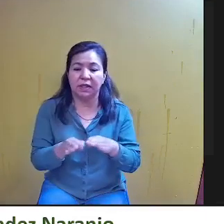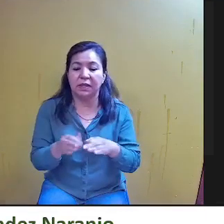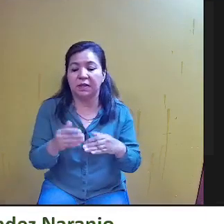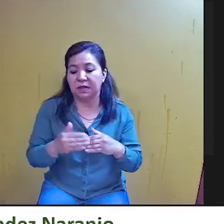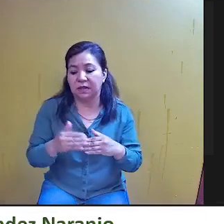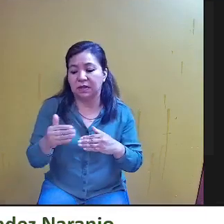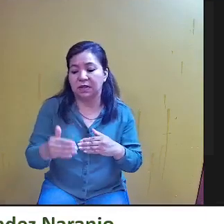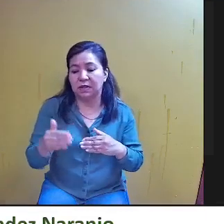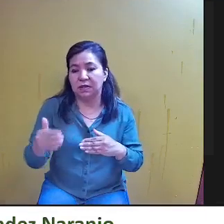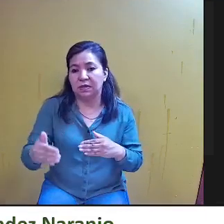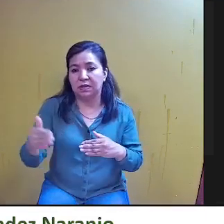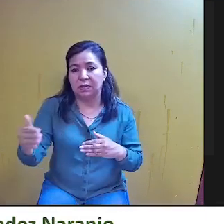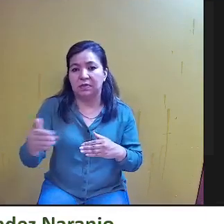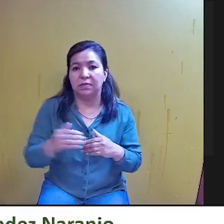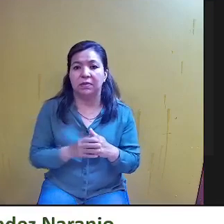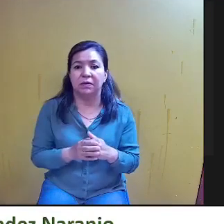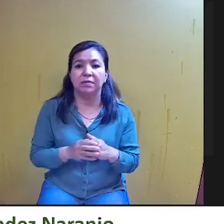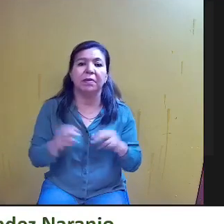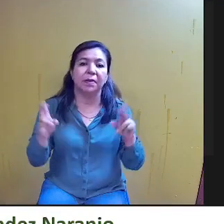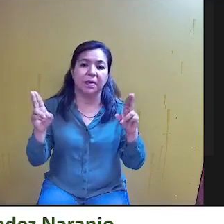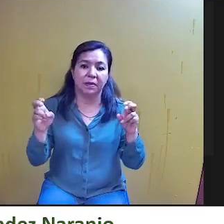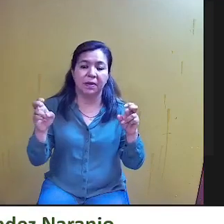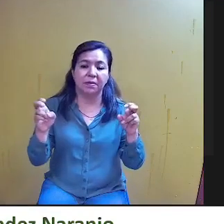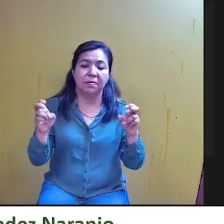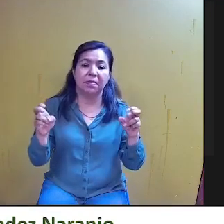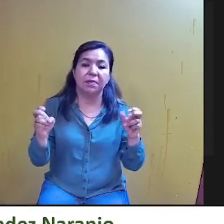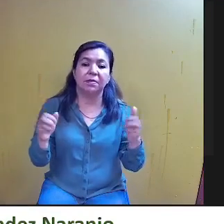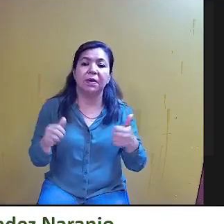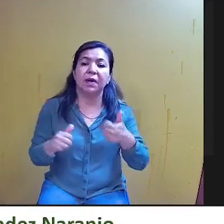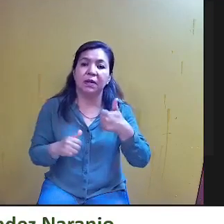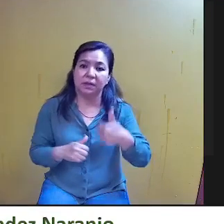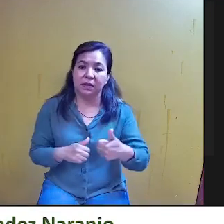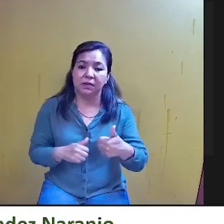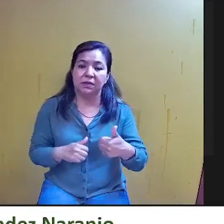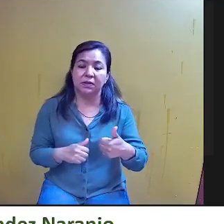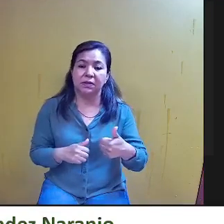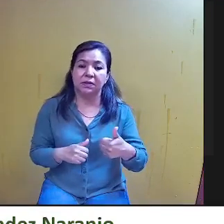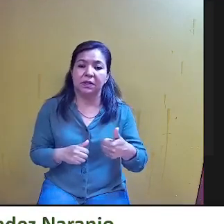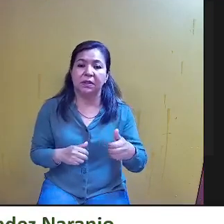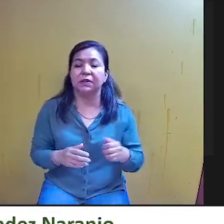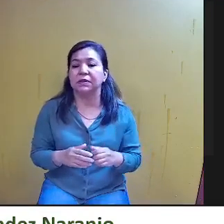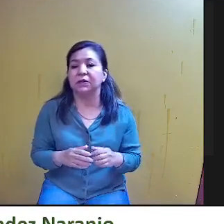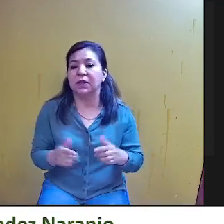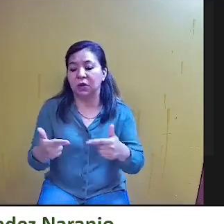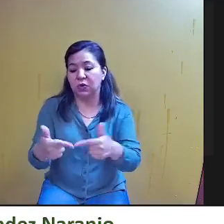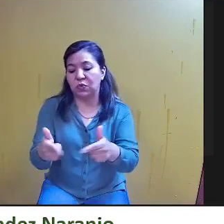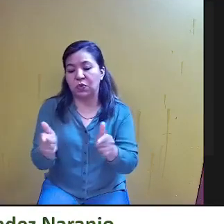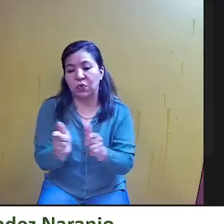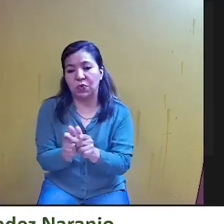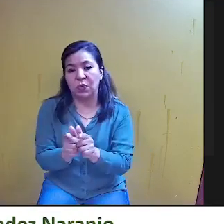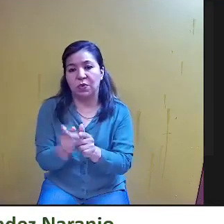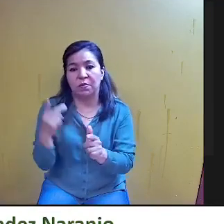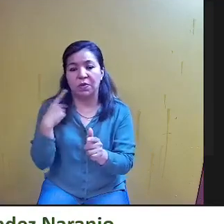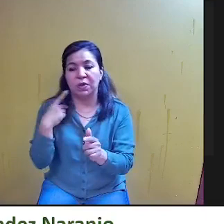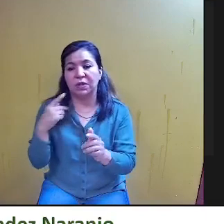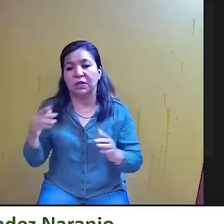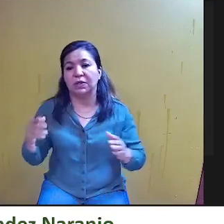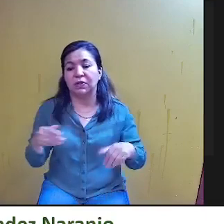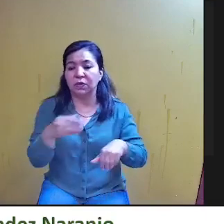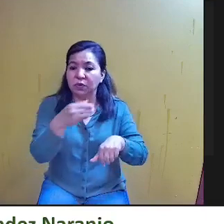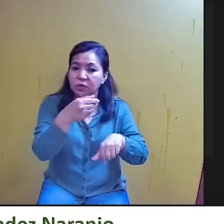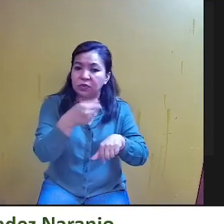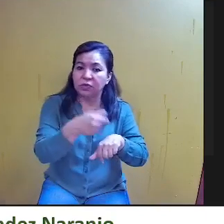etapa. Tema 6. Impedimento a ser designada por vínculo con partido político. Expedientes TE, diagonal GEC,